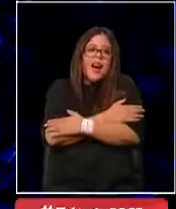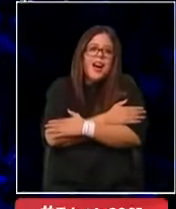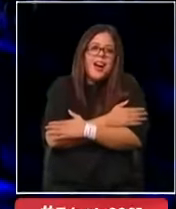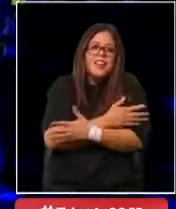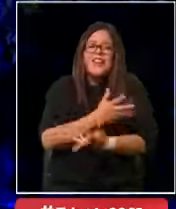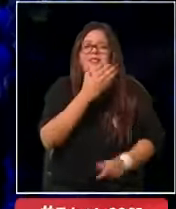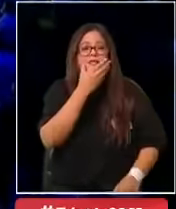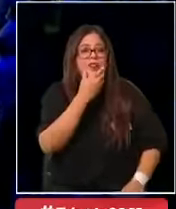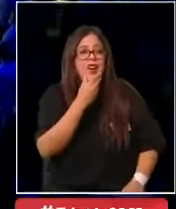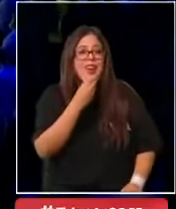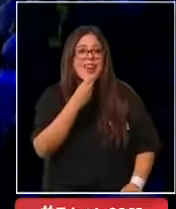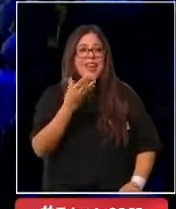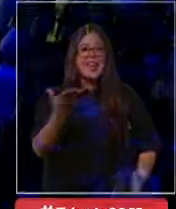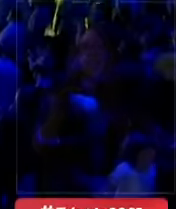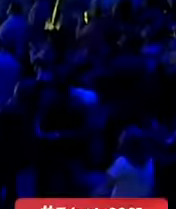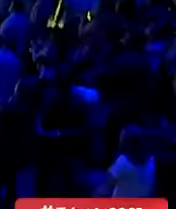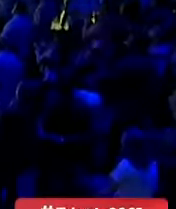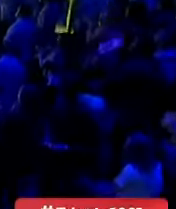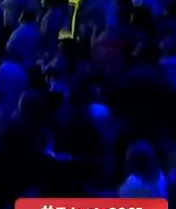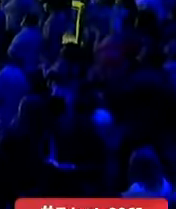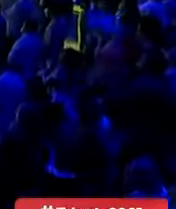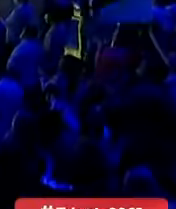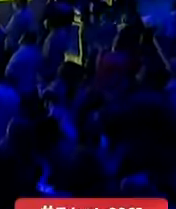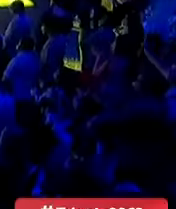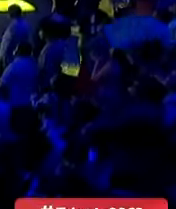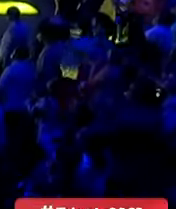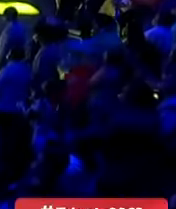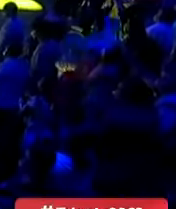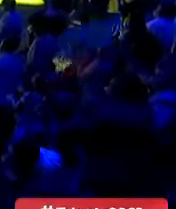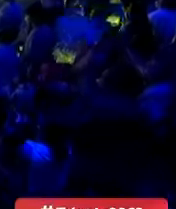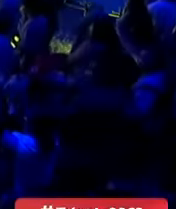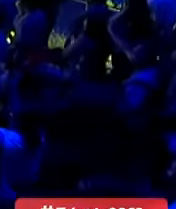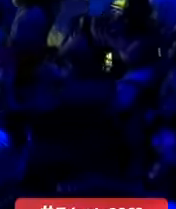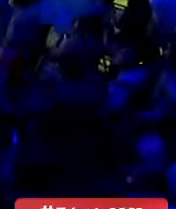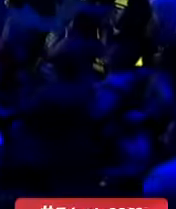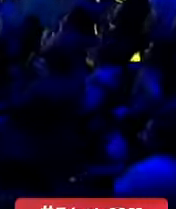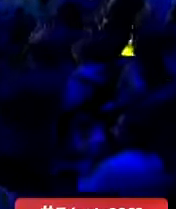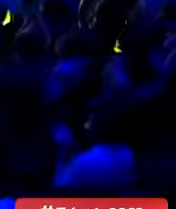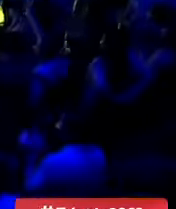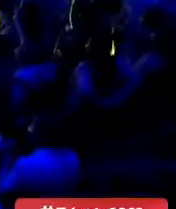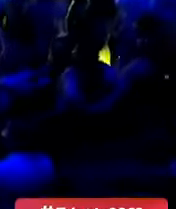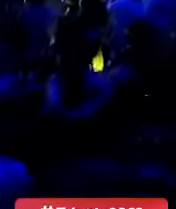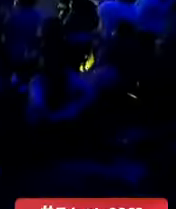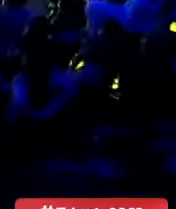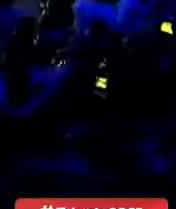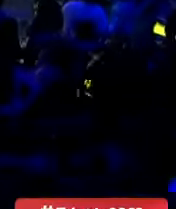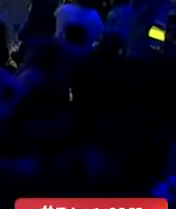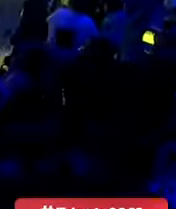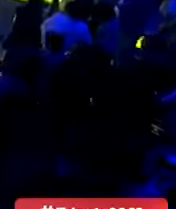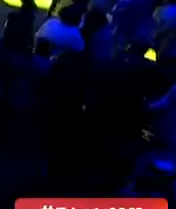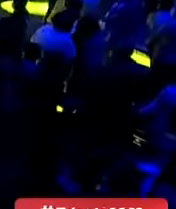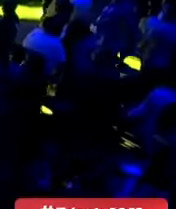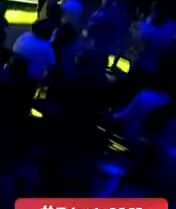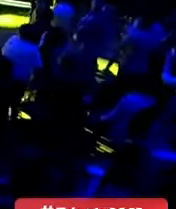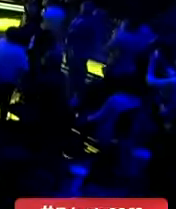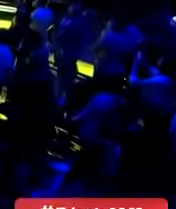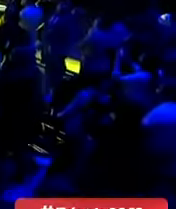Fabiana, Franchini, Bruno querido. Oye, muchas